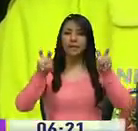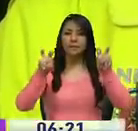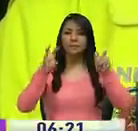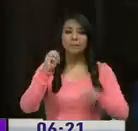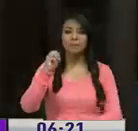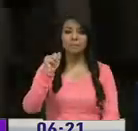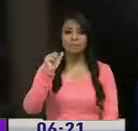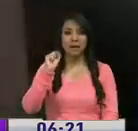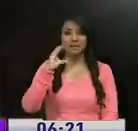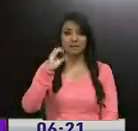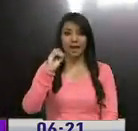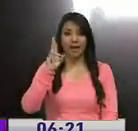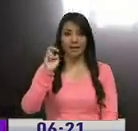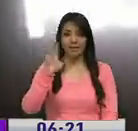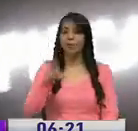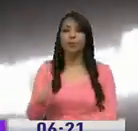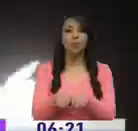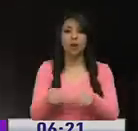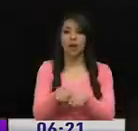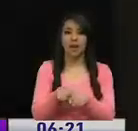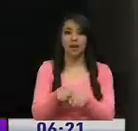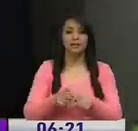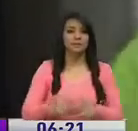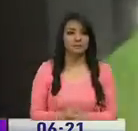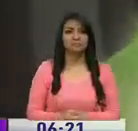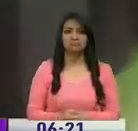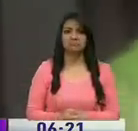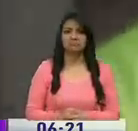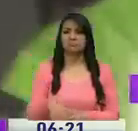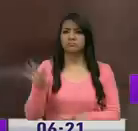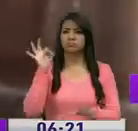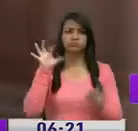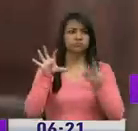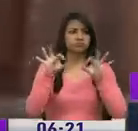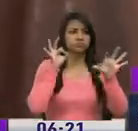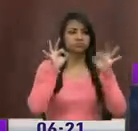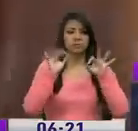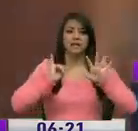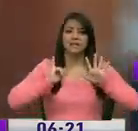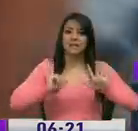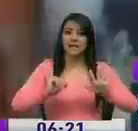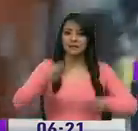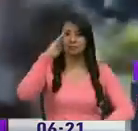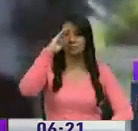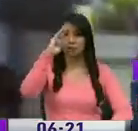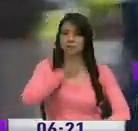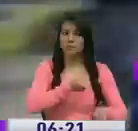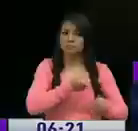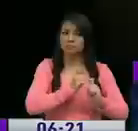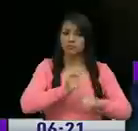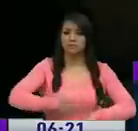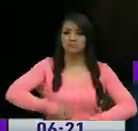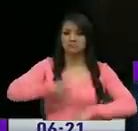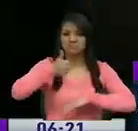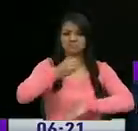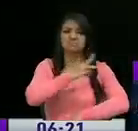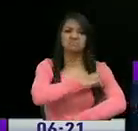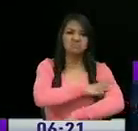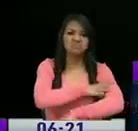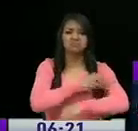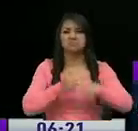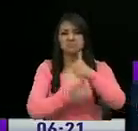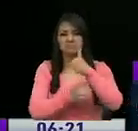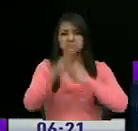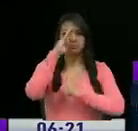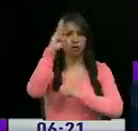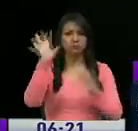mascarilla la presunta organización habría logrado reclutar a seis uniformados en servicio activo en los grados de sargentos Cabos y policías